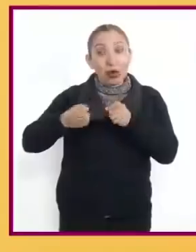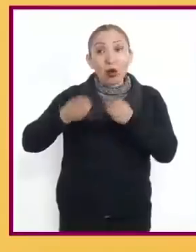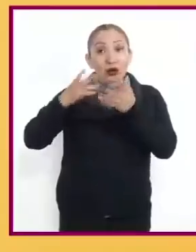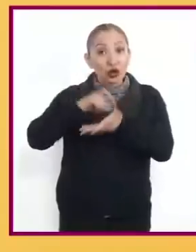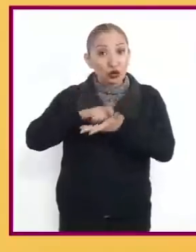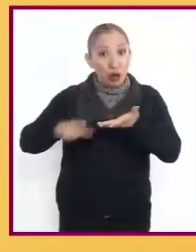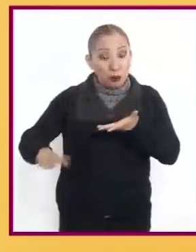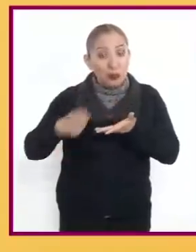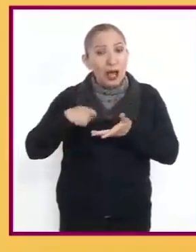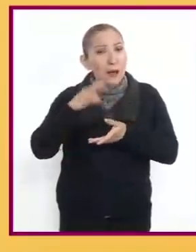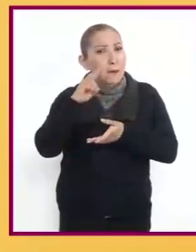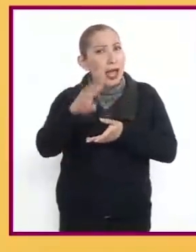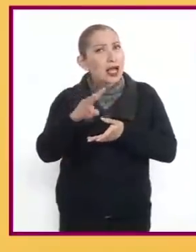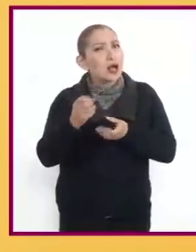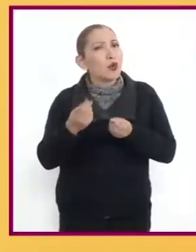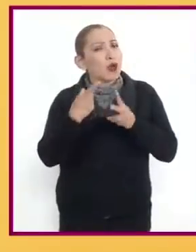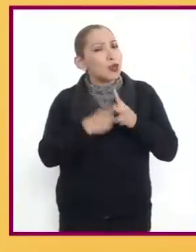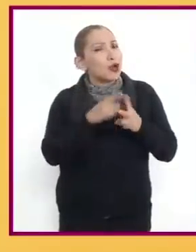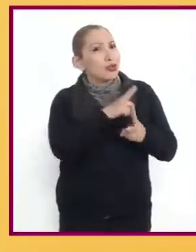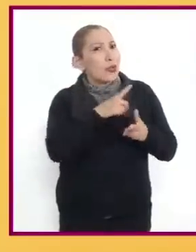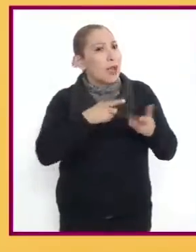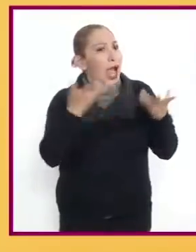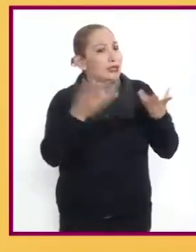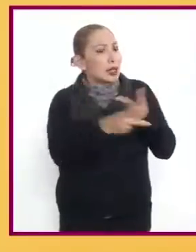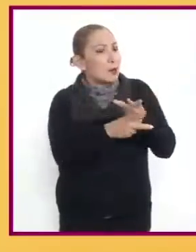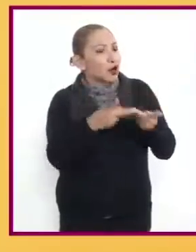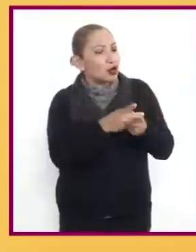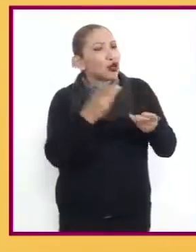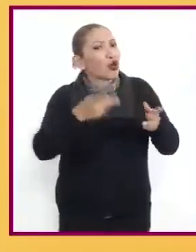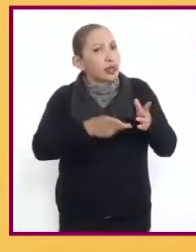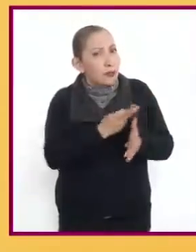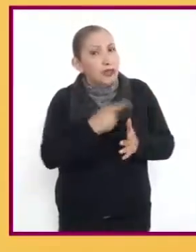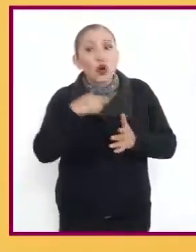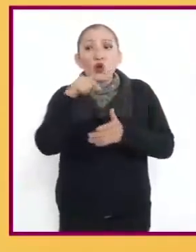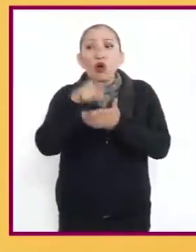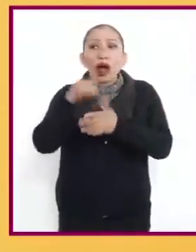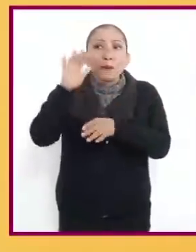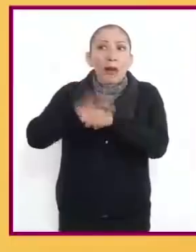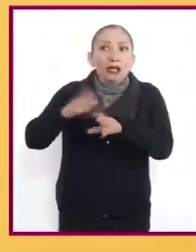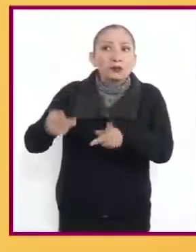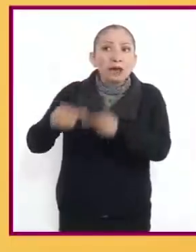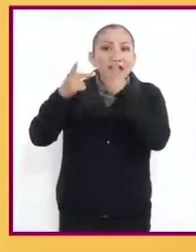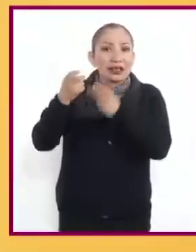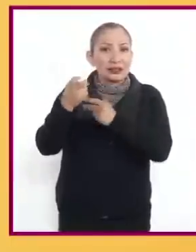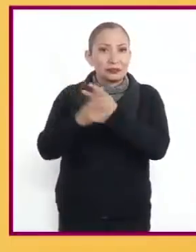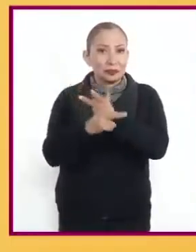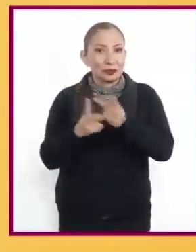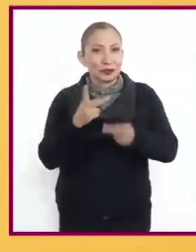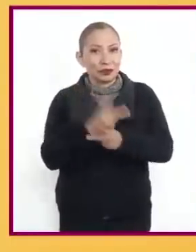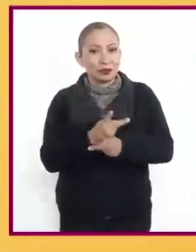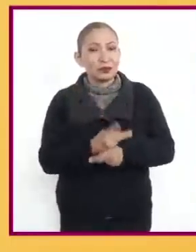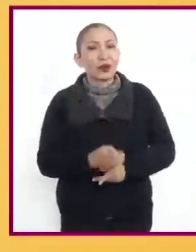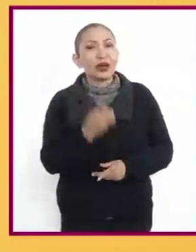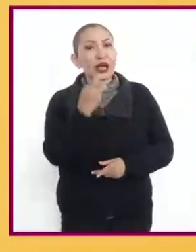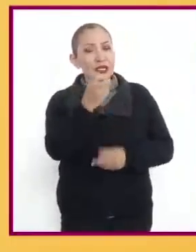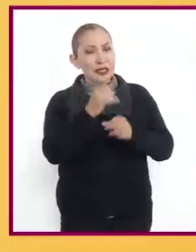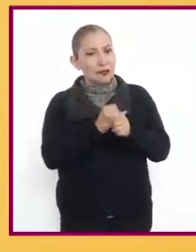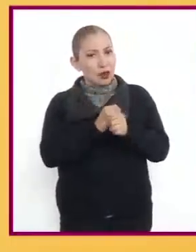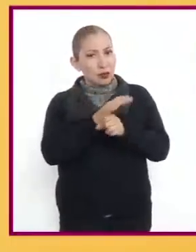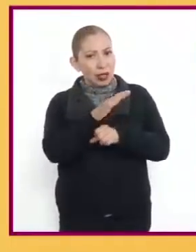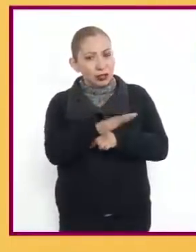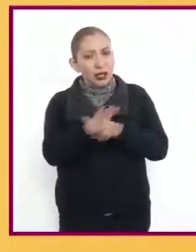pueden determinar la cantidad promedio que deben fabricar o el lugar en donde más se vende ese producto. Con esta